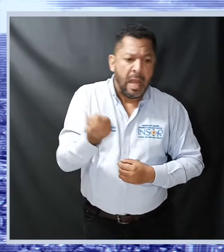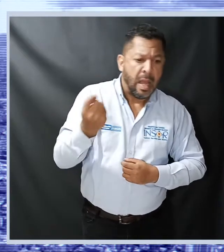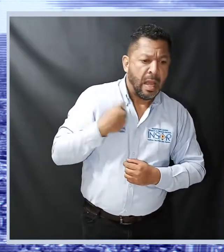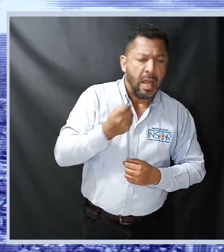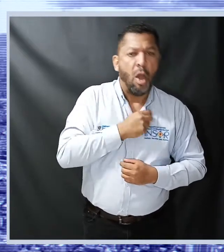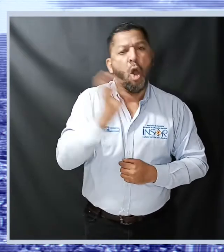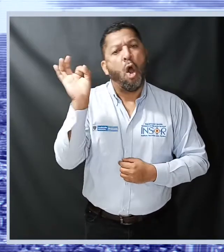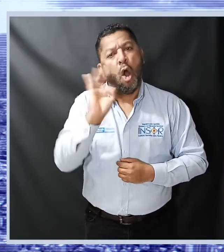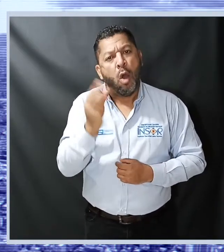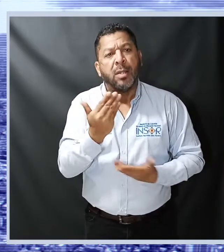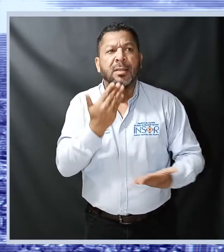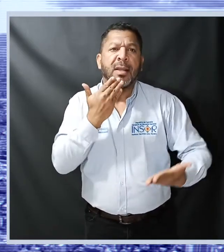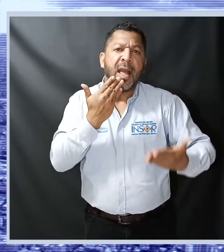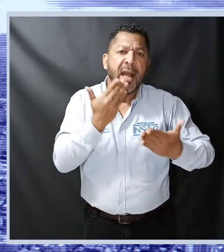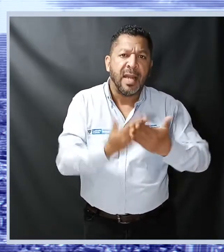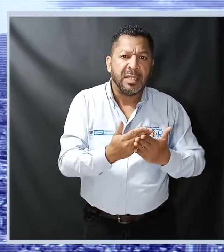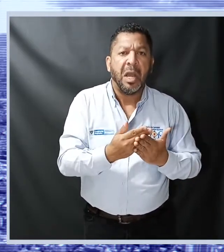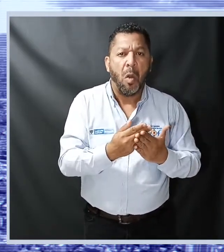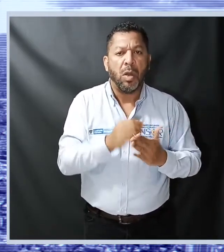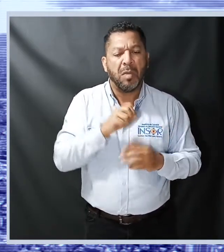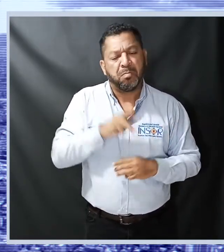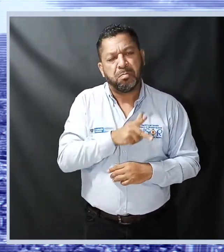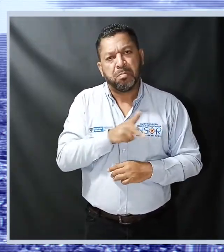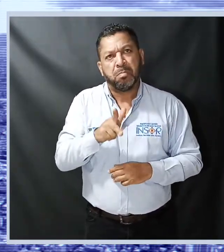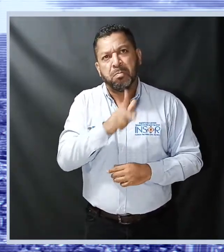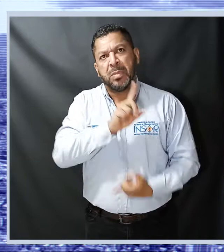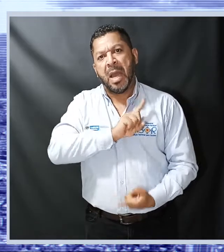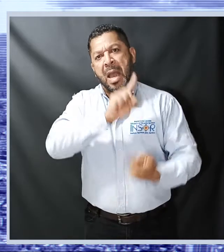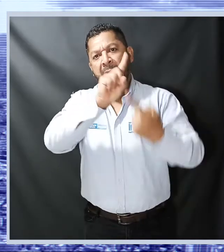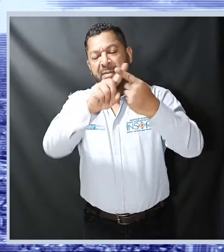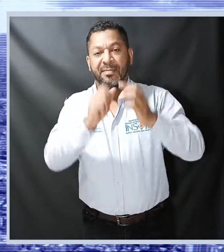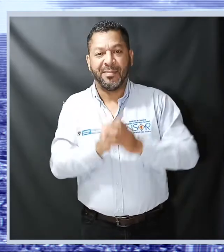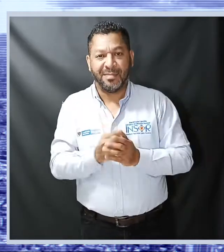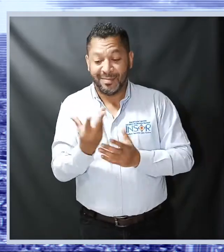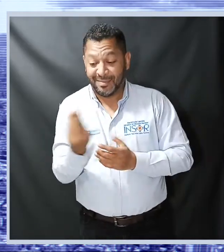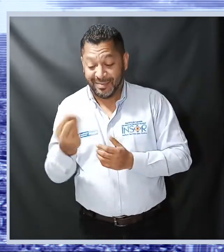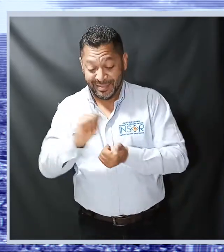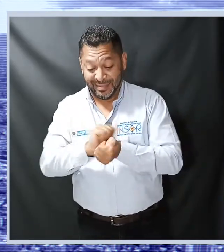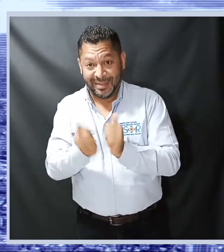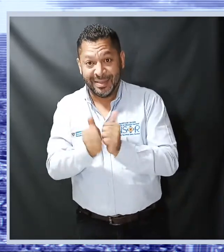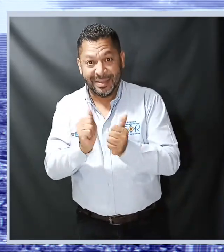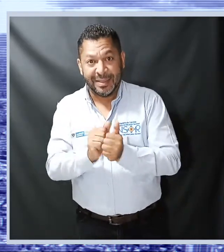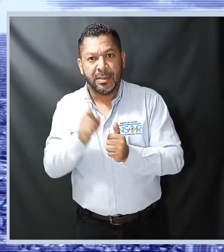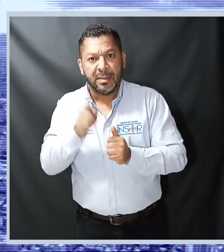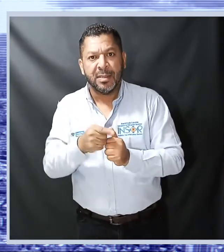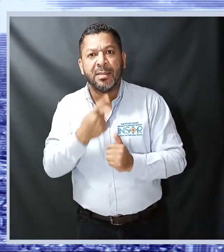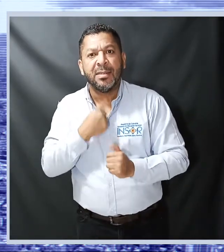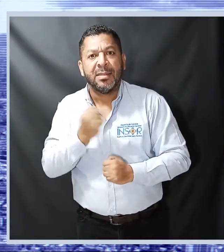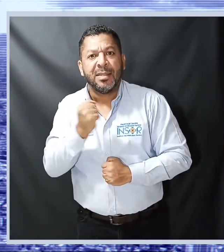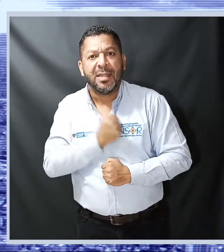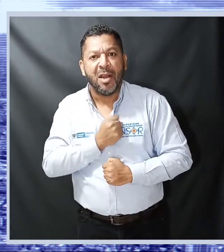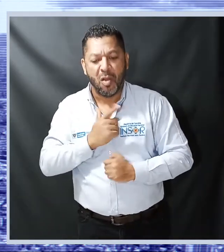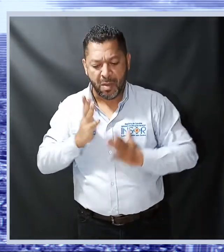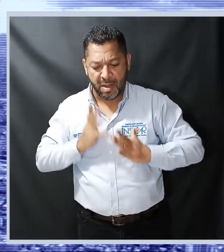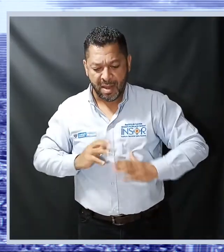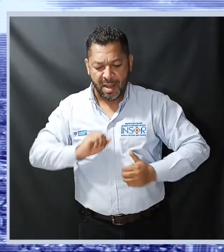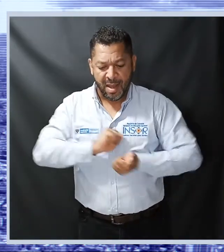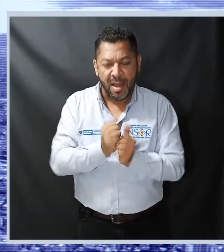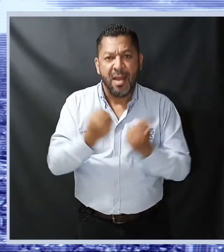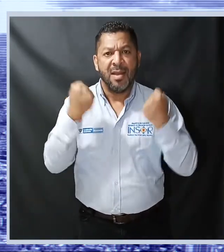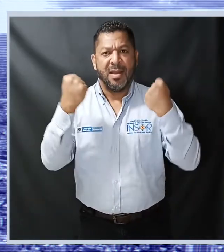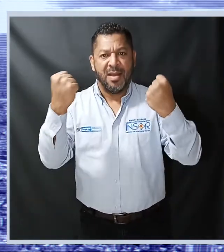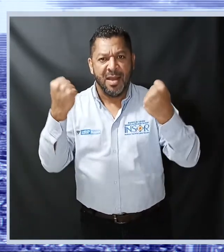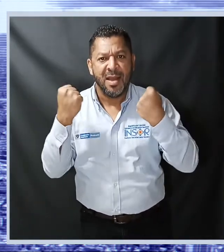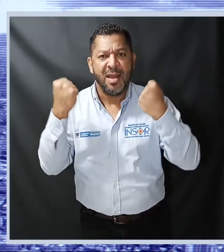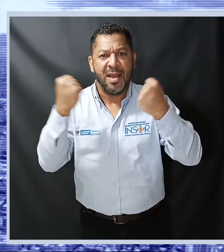una acción penitente y otros como una acción de gracia. Los deportistas, los devotos al ejercicio